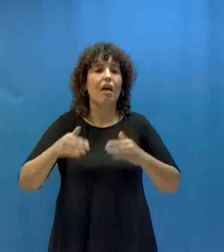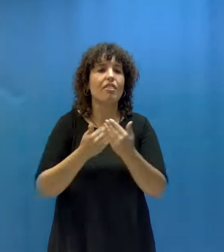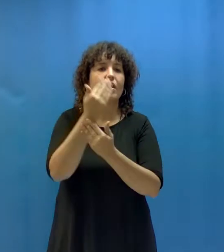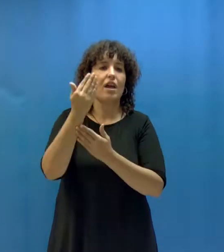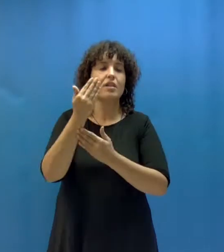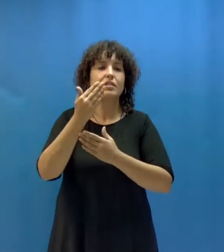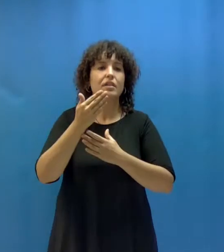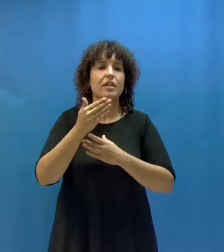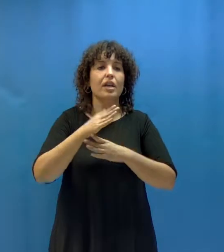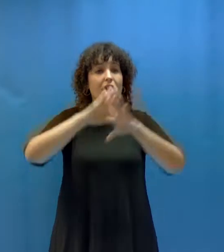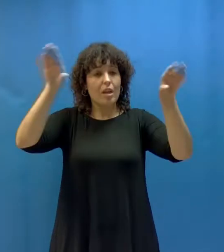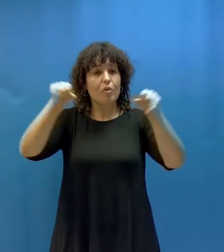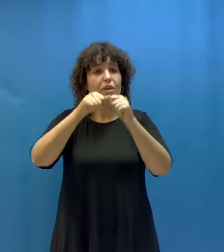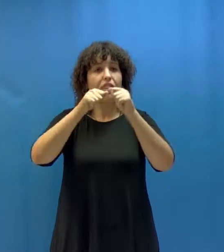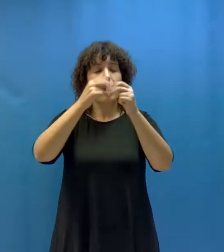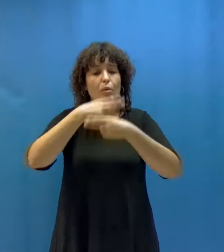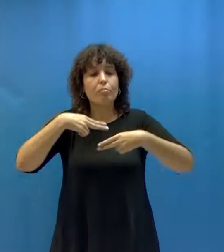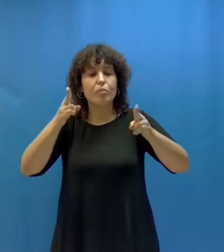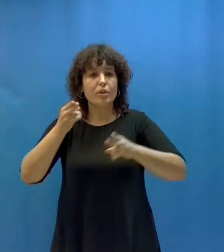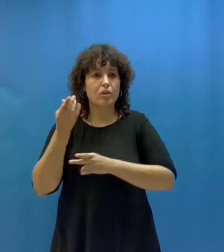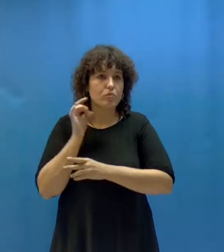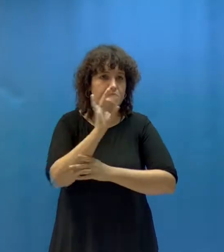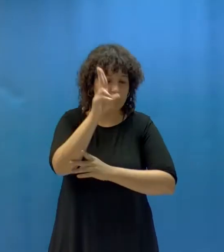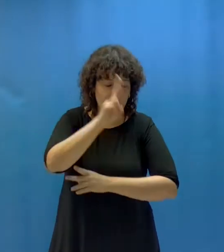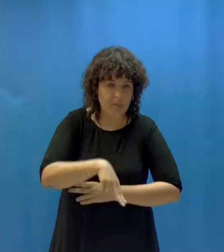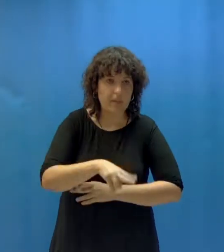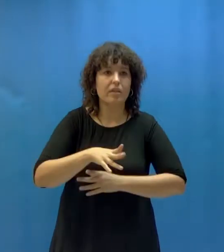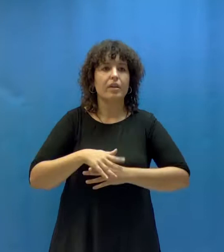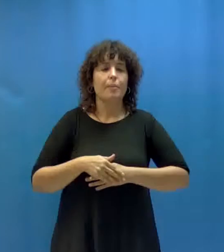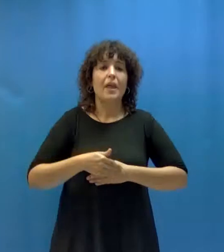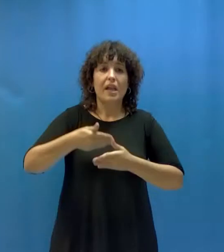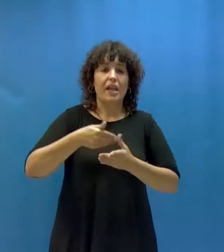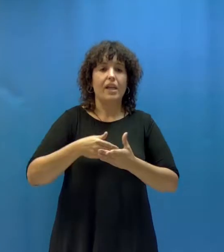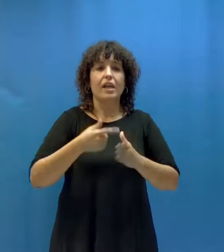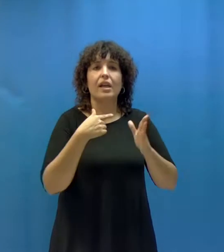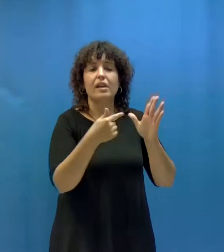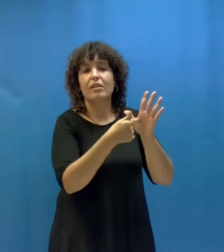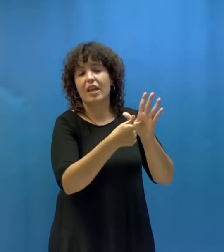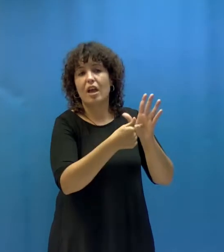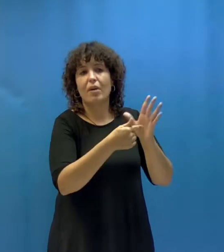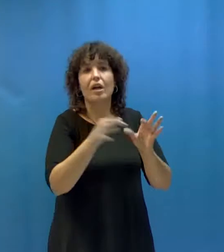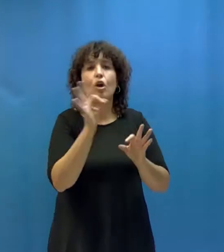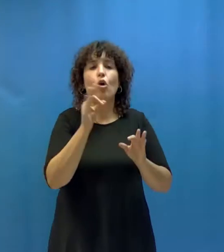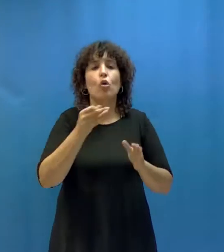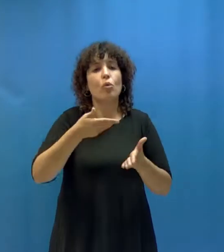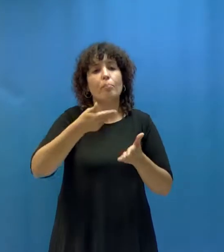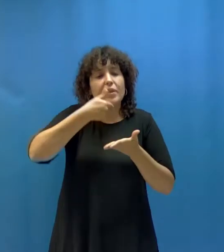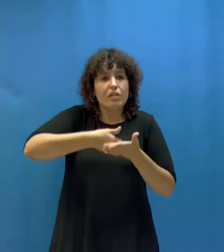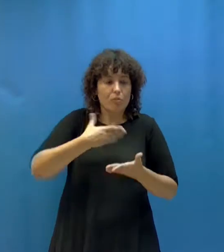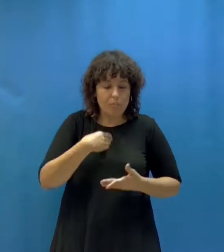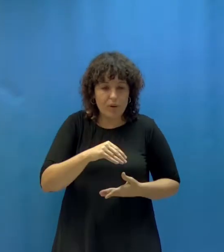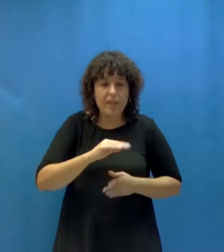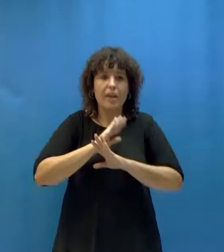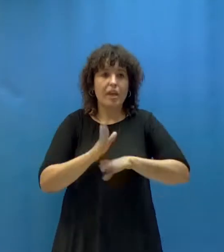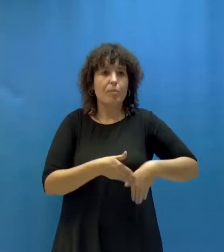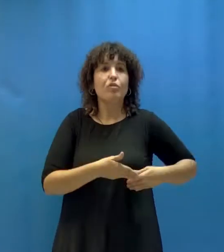la provincia y el texto íntegro en la web municipal, a efectos de reclamaciones o posibles sugerencias. Y tercero y último, entenderla definitivamente aprobada